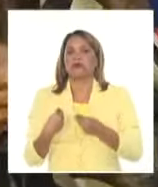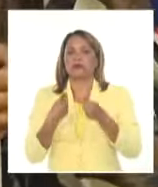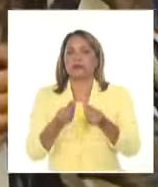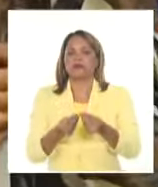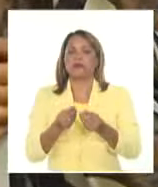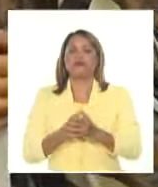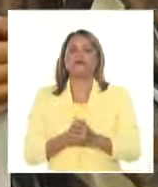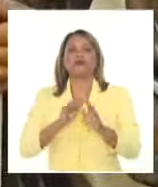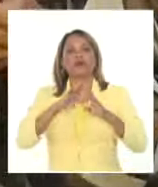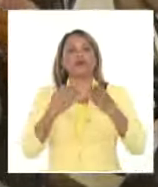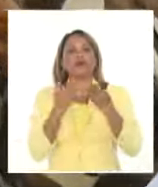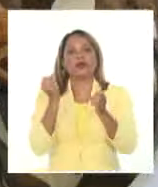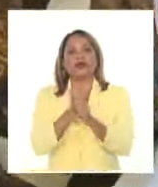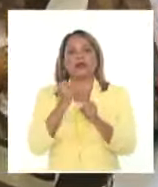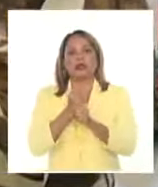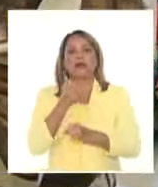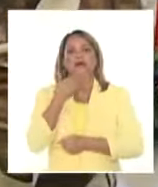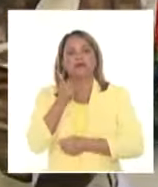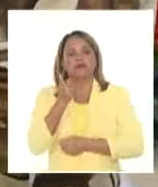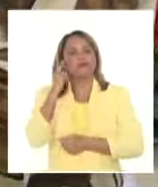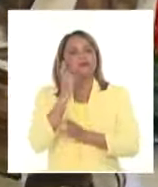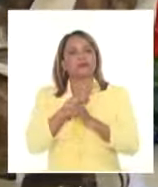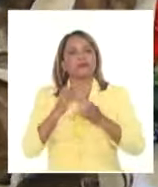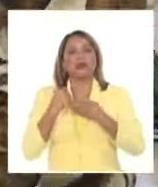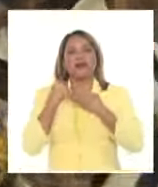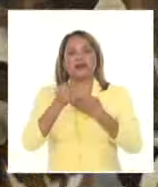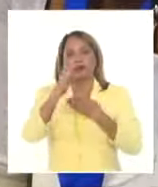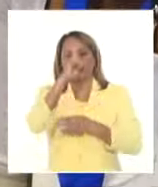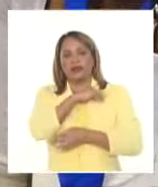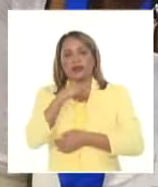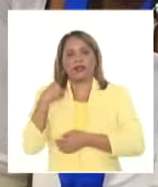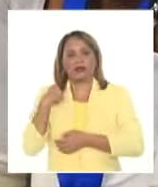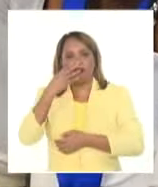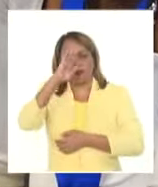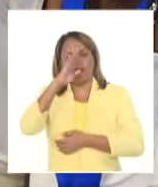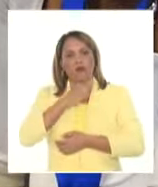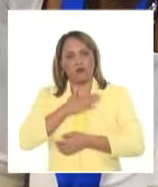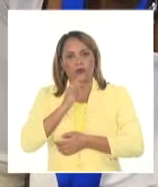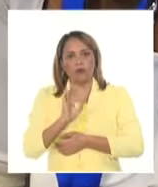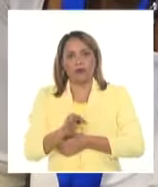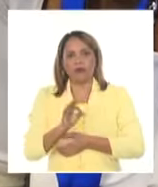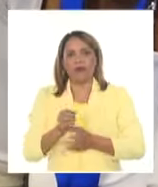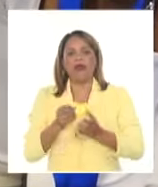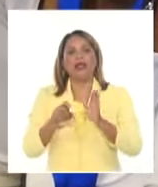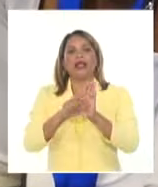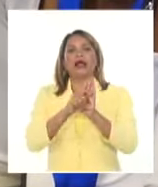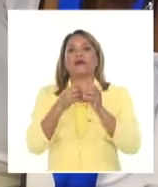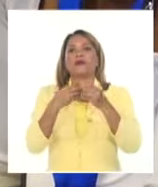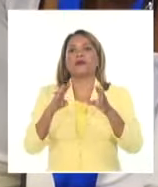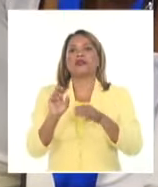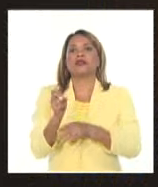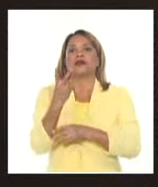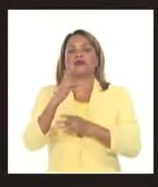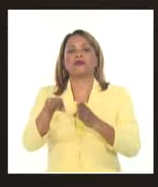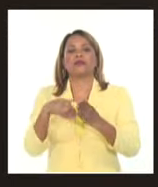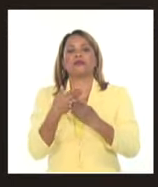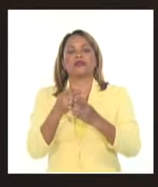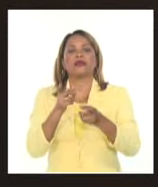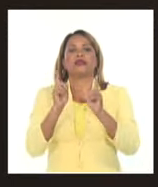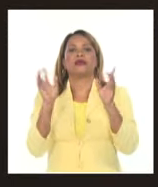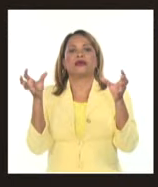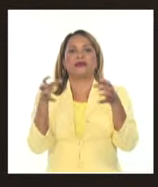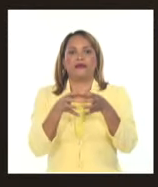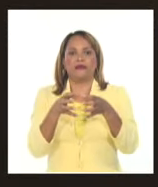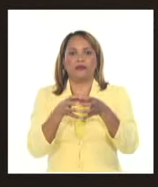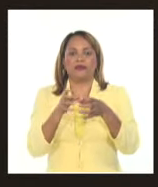méritos científicos relevantes y su contribución a la ciencia cubana. Asimismo, se lanzó la convocatoria al segundo Simposio Internacional de Neurología